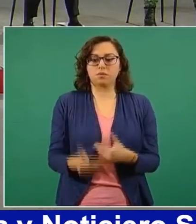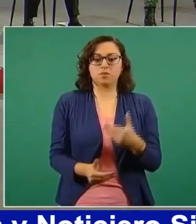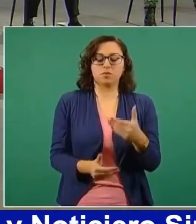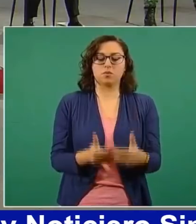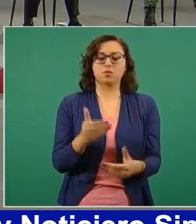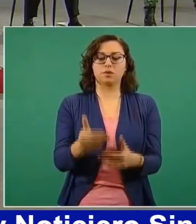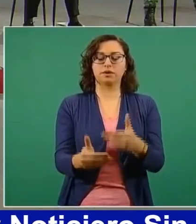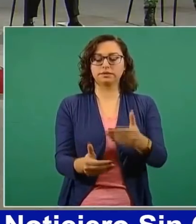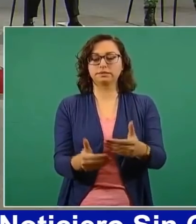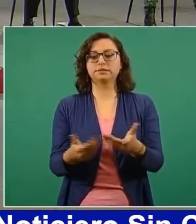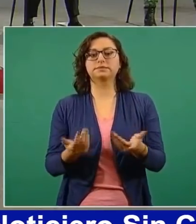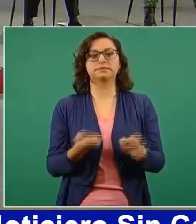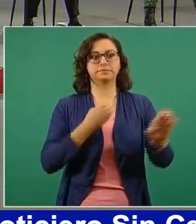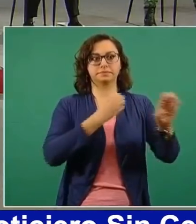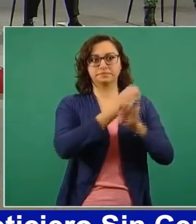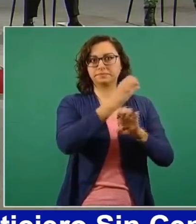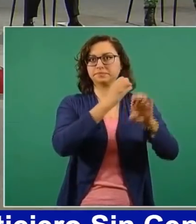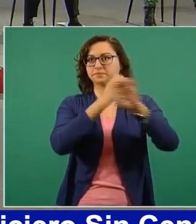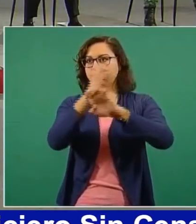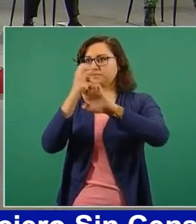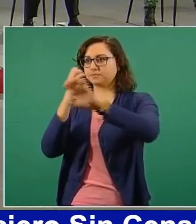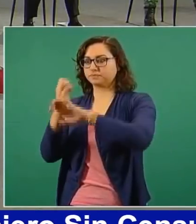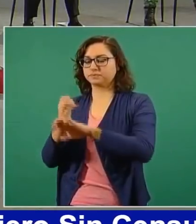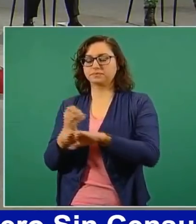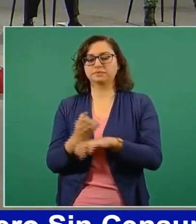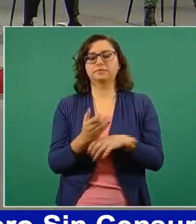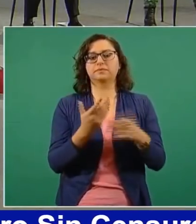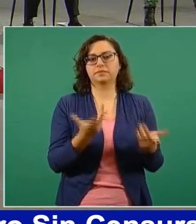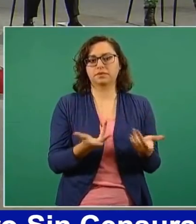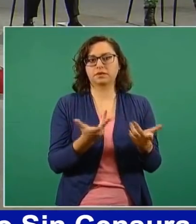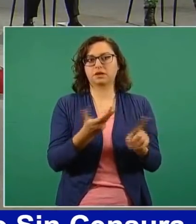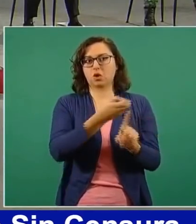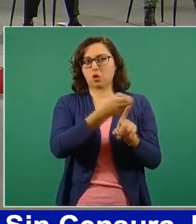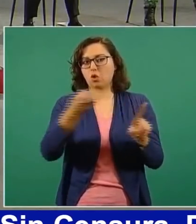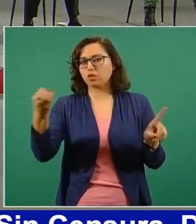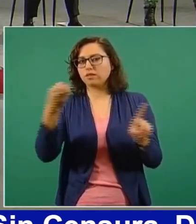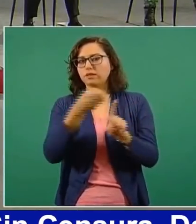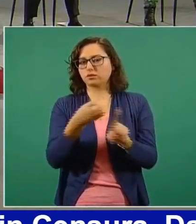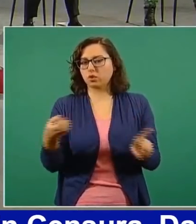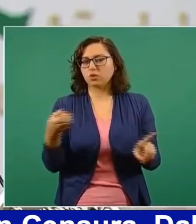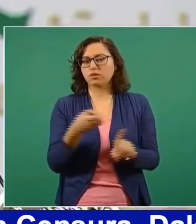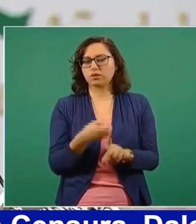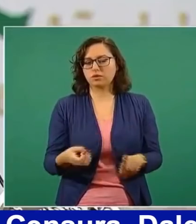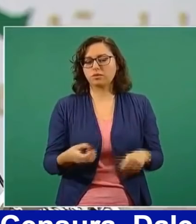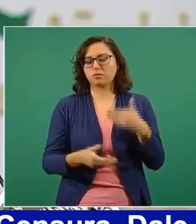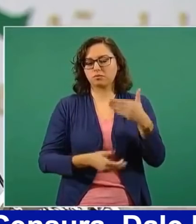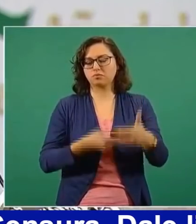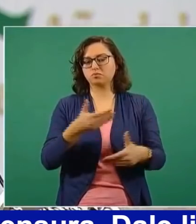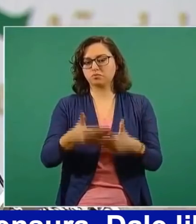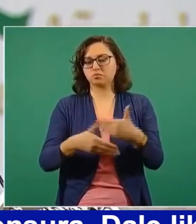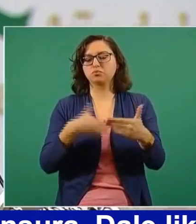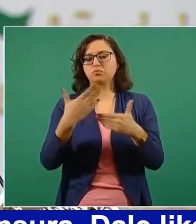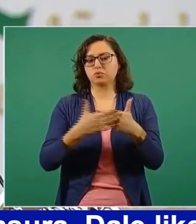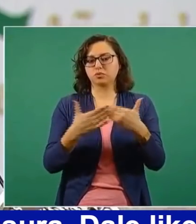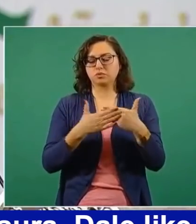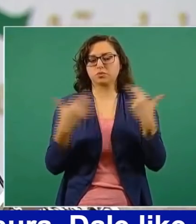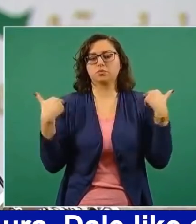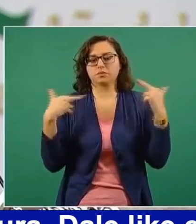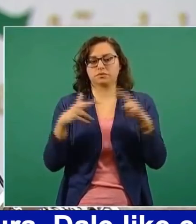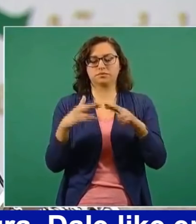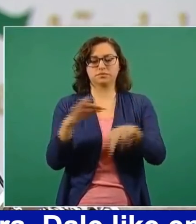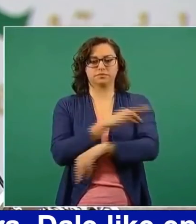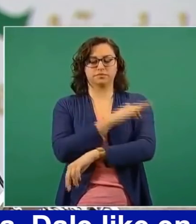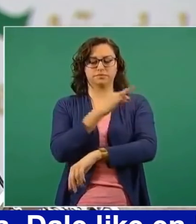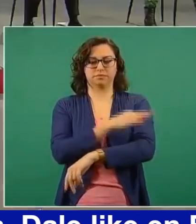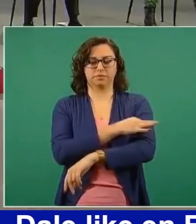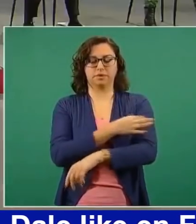entidades federativas que siguen en orden de secuencia y los criterios con los que se aplicará la vacunación al personal educativo. Pero